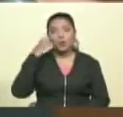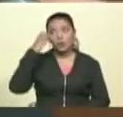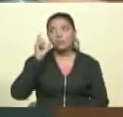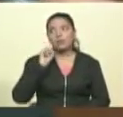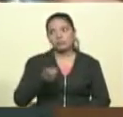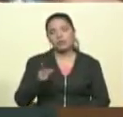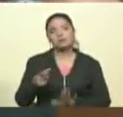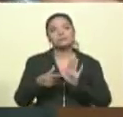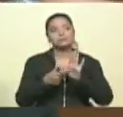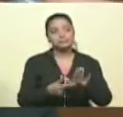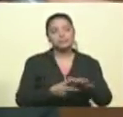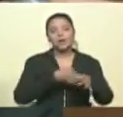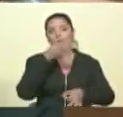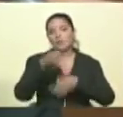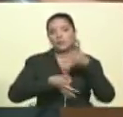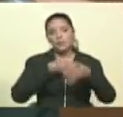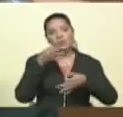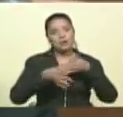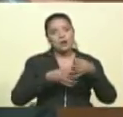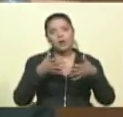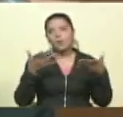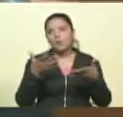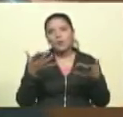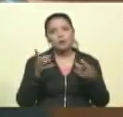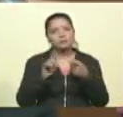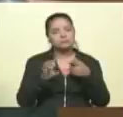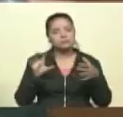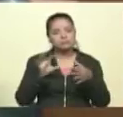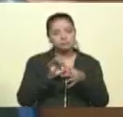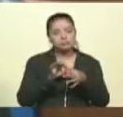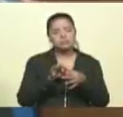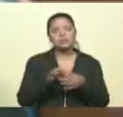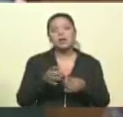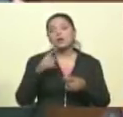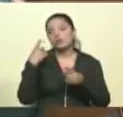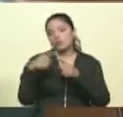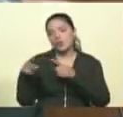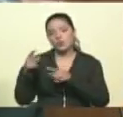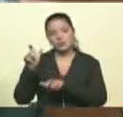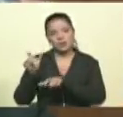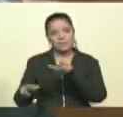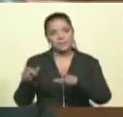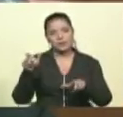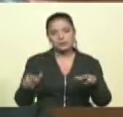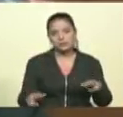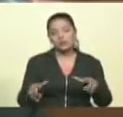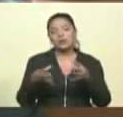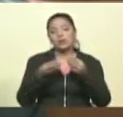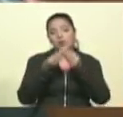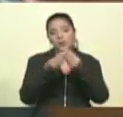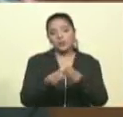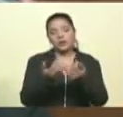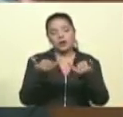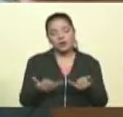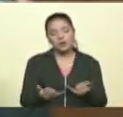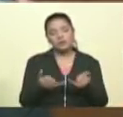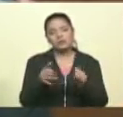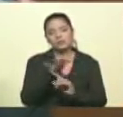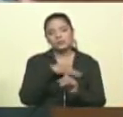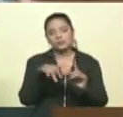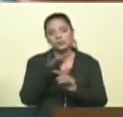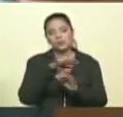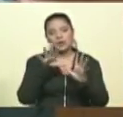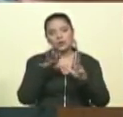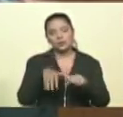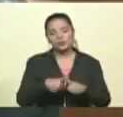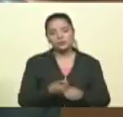y explicar cuál es su vinculación de él y de otros que lo acompañaron en esta trama del bufete